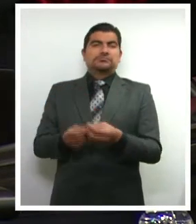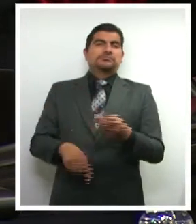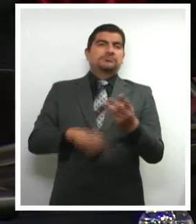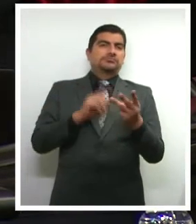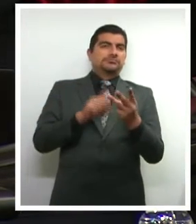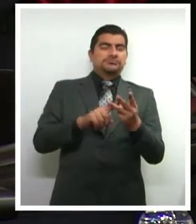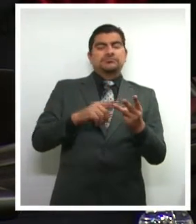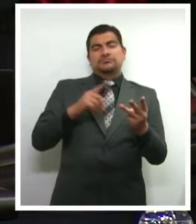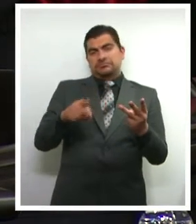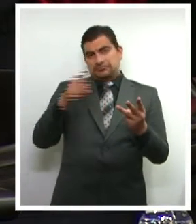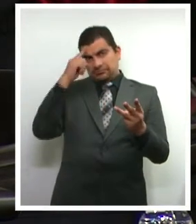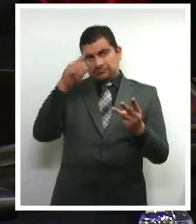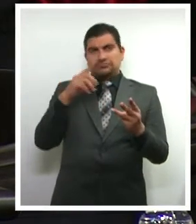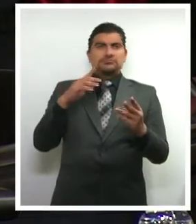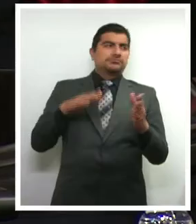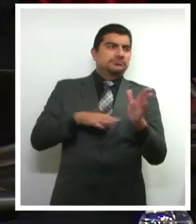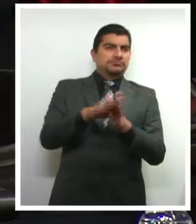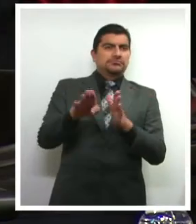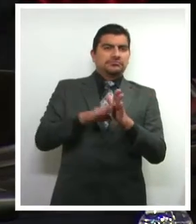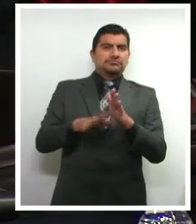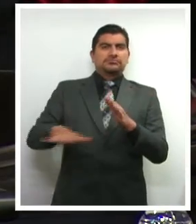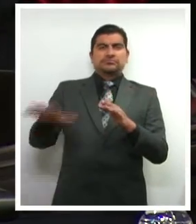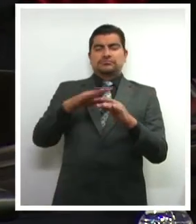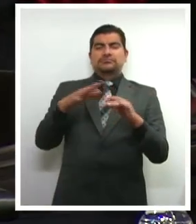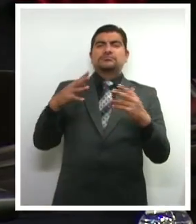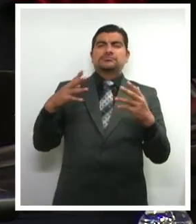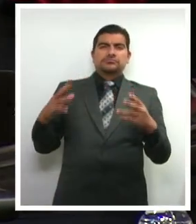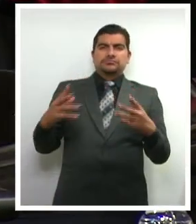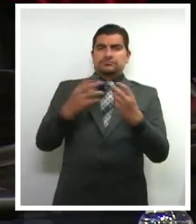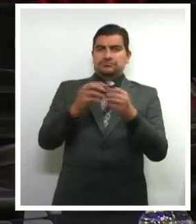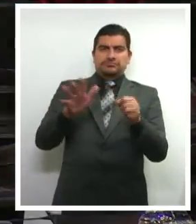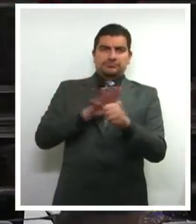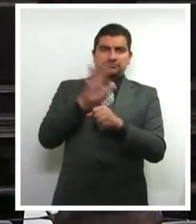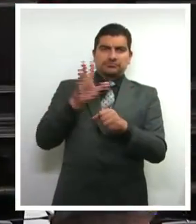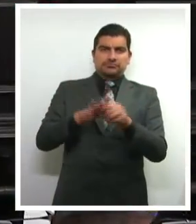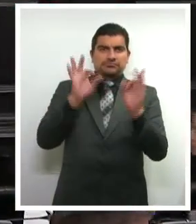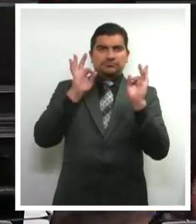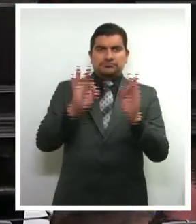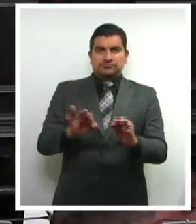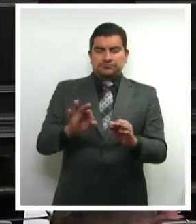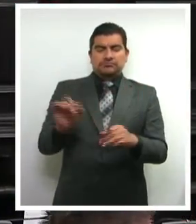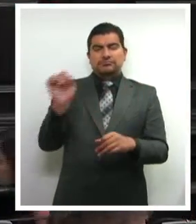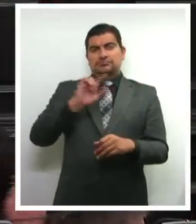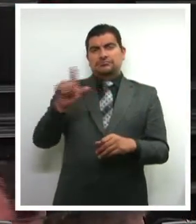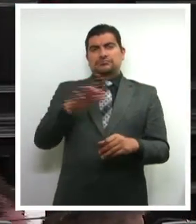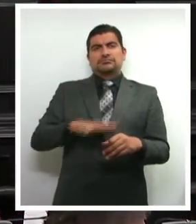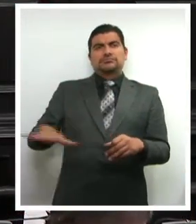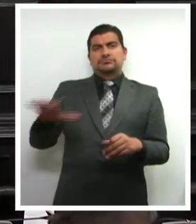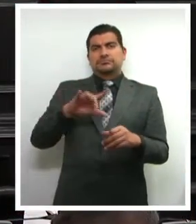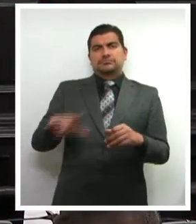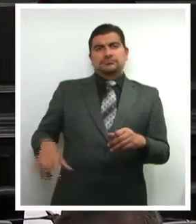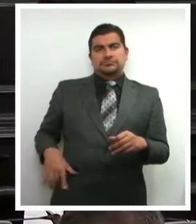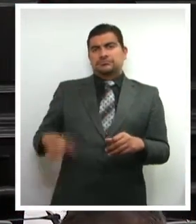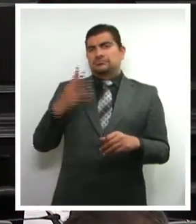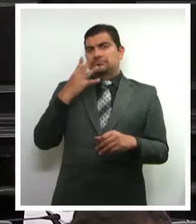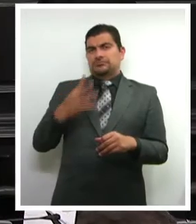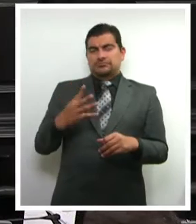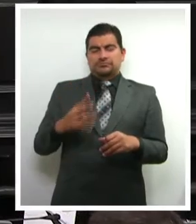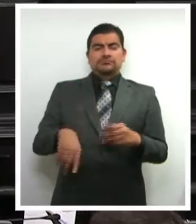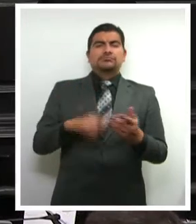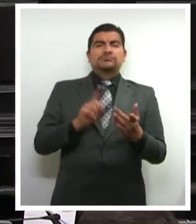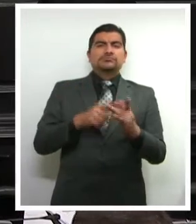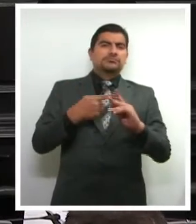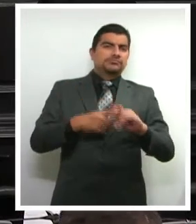3, promover estándares de integridad profesional en todos los gobiernos. 4, aumentar el acceso a las